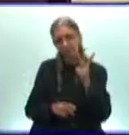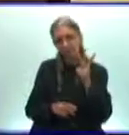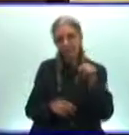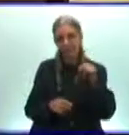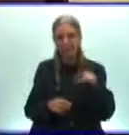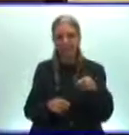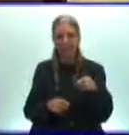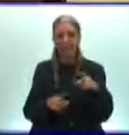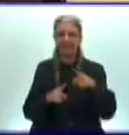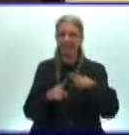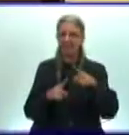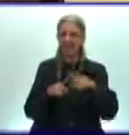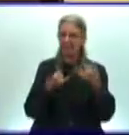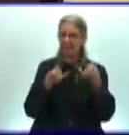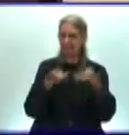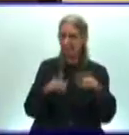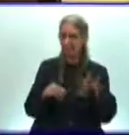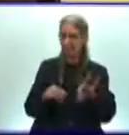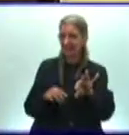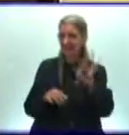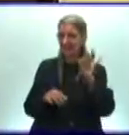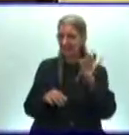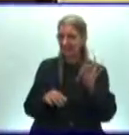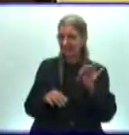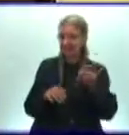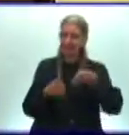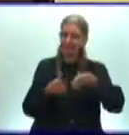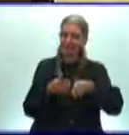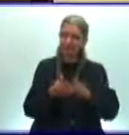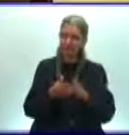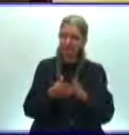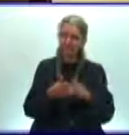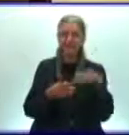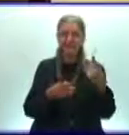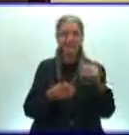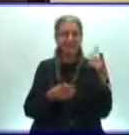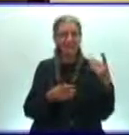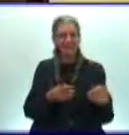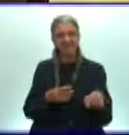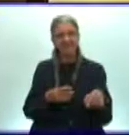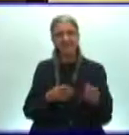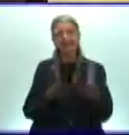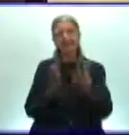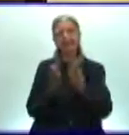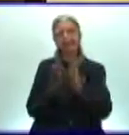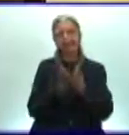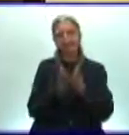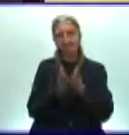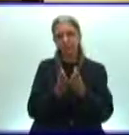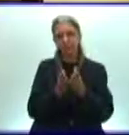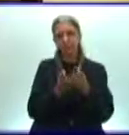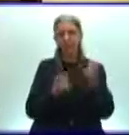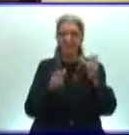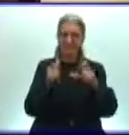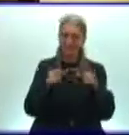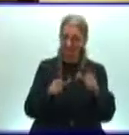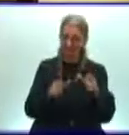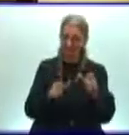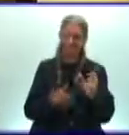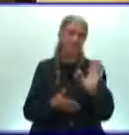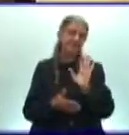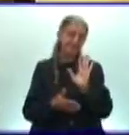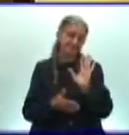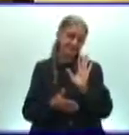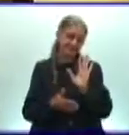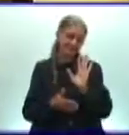actividad independiente los invito a que continúen sistematizando el estudio de nuestra asignatura. Ya me despido